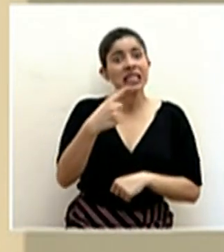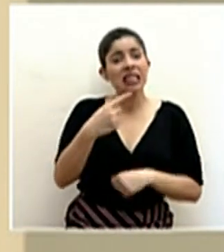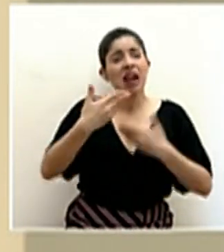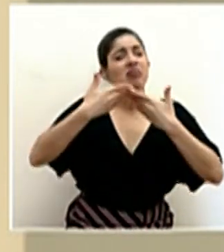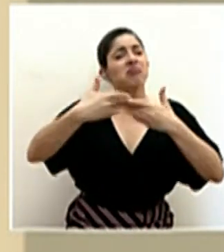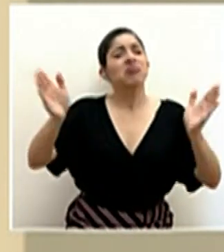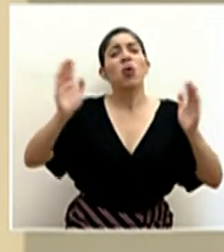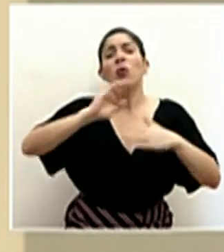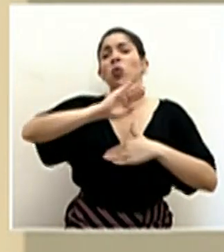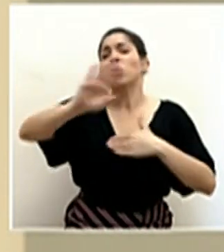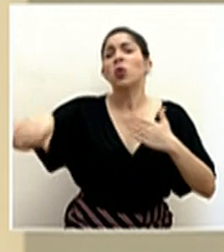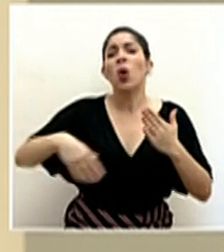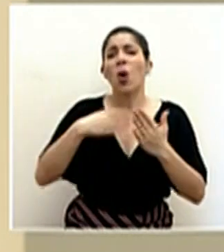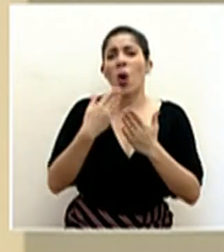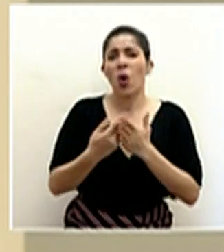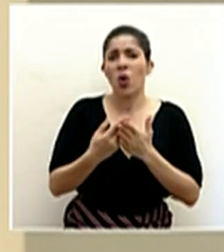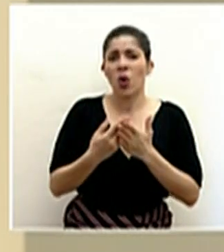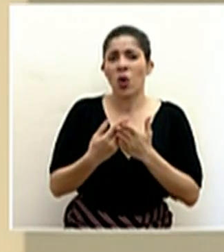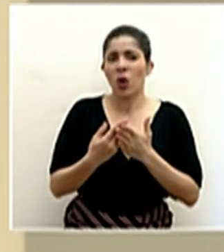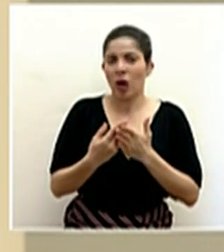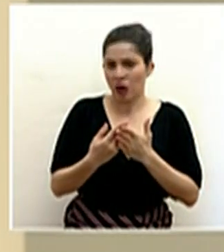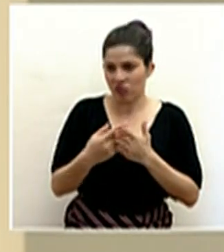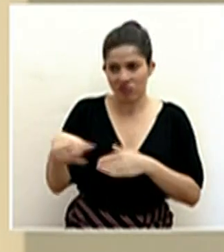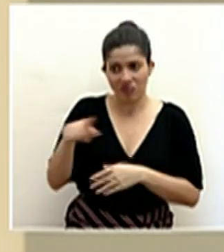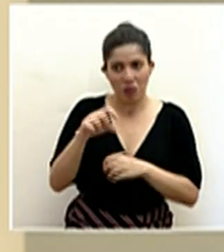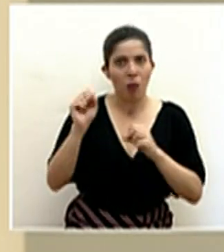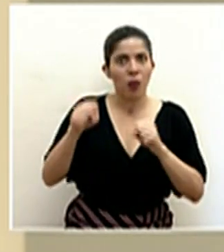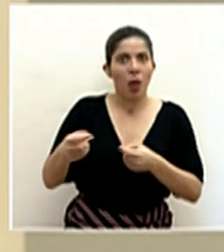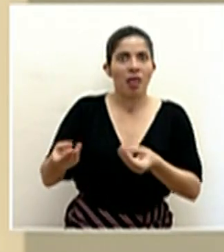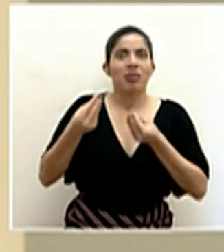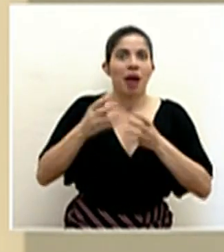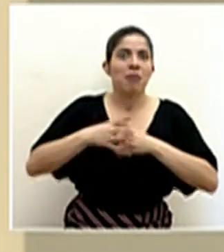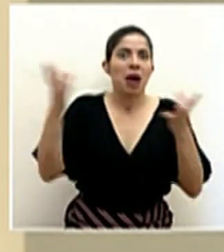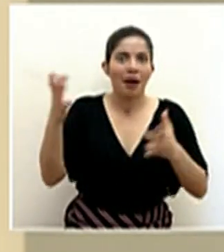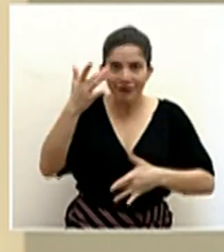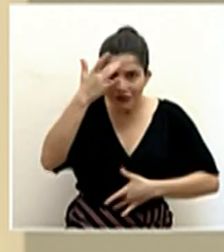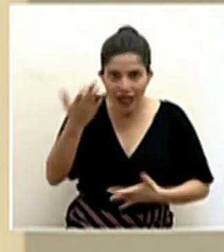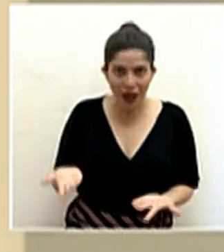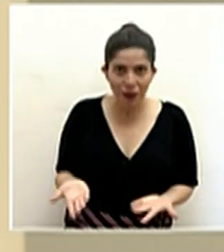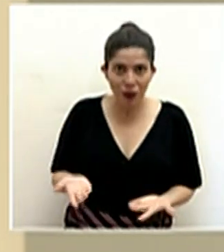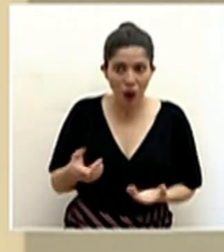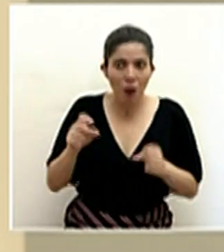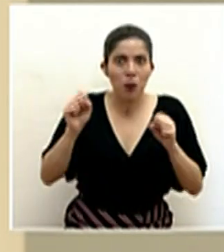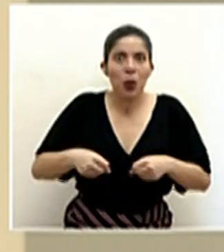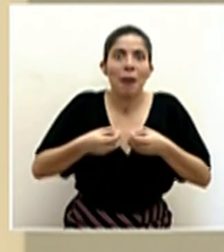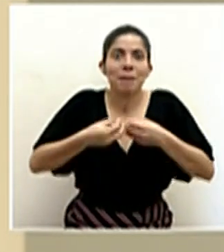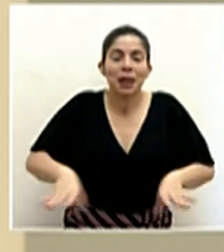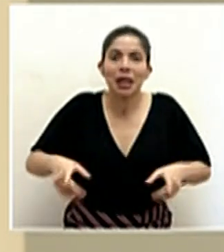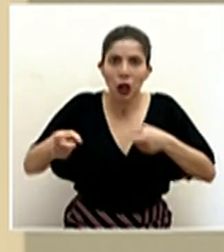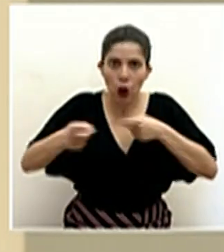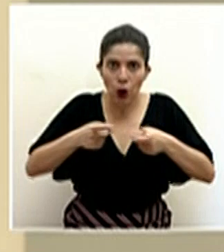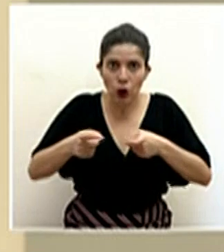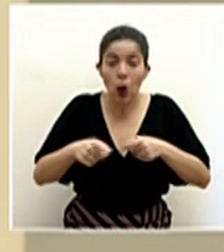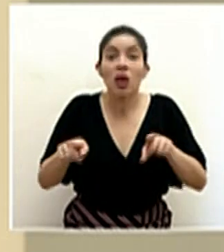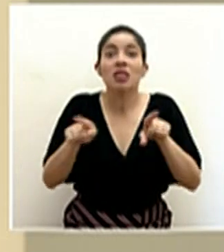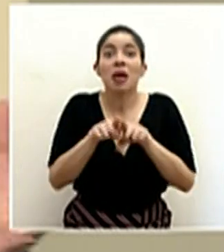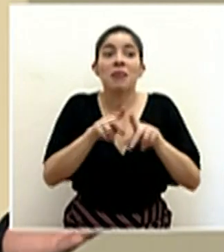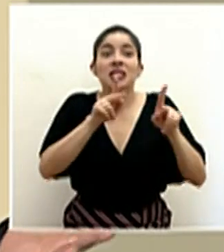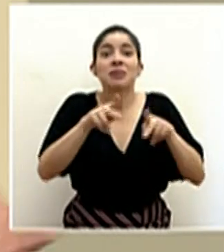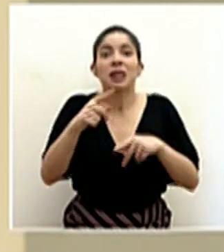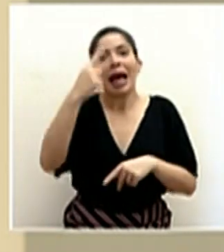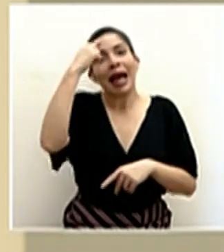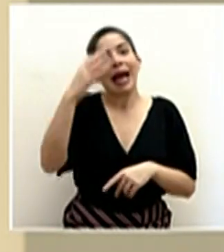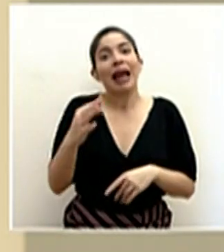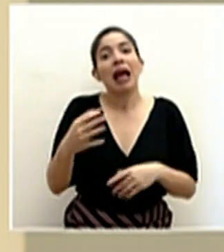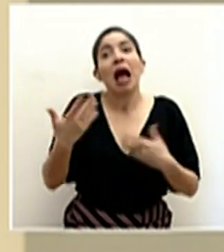todo, además de que va inevitablemente a provocar un aumento de casos importante que puede salir de control, también es un mensaje a la población de